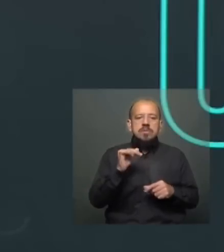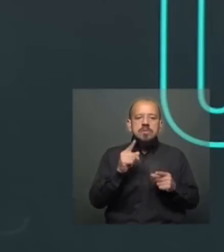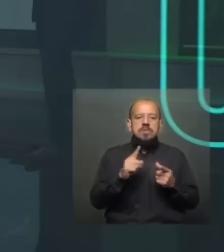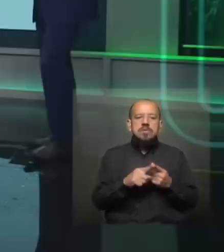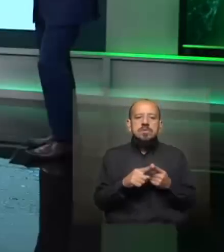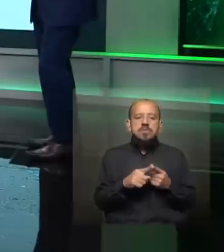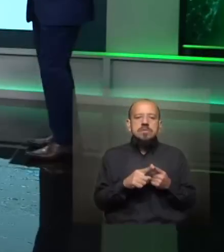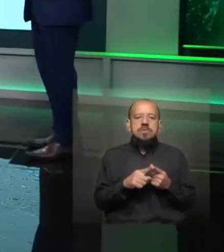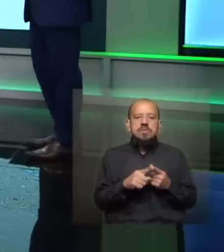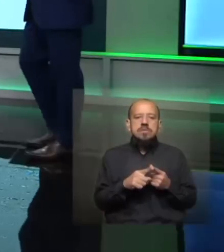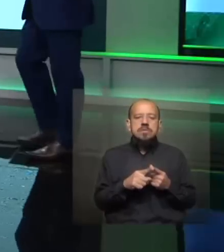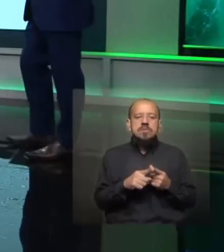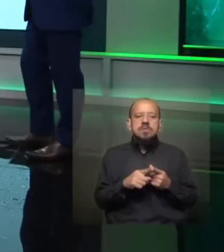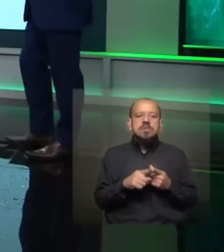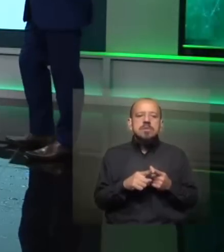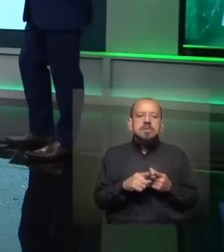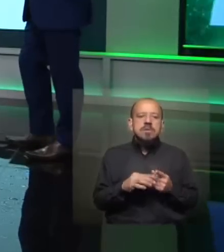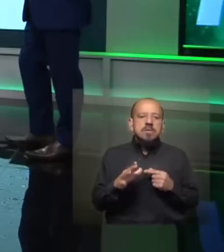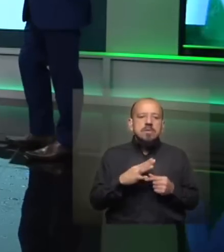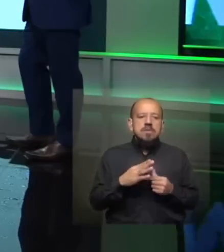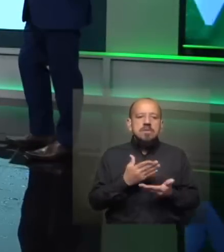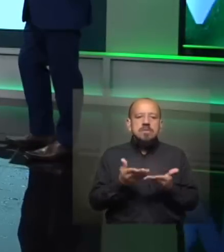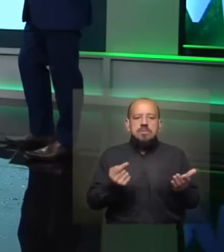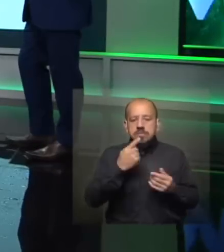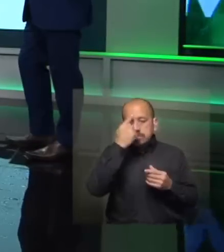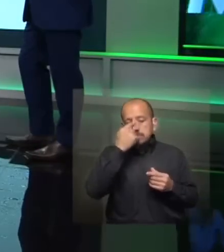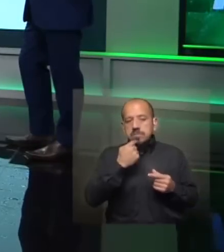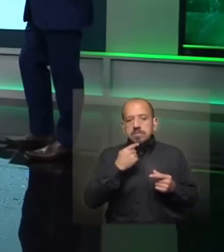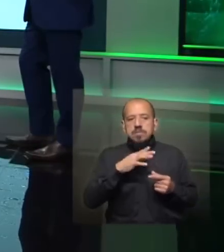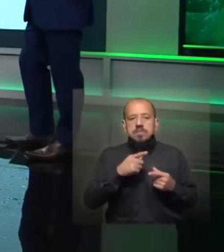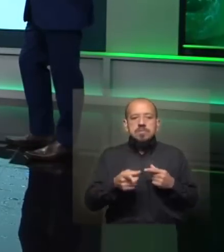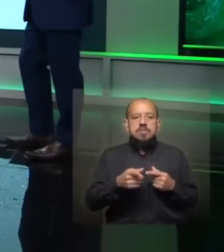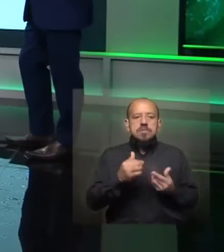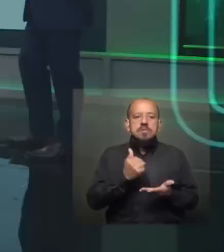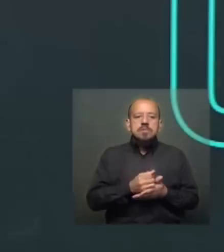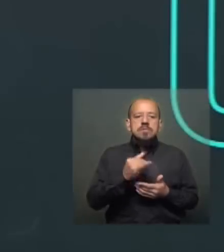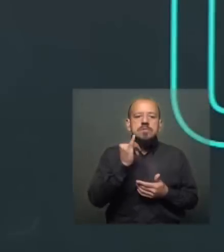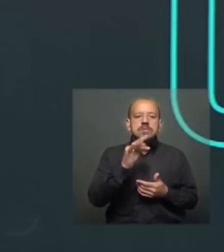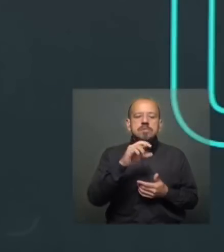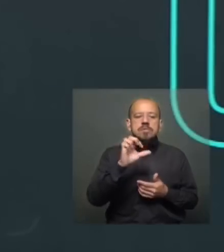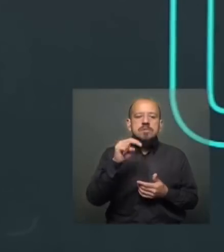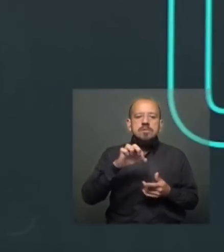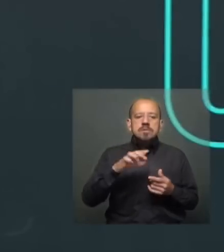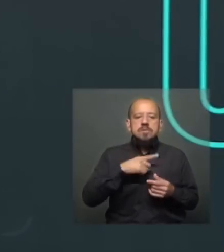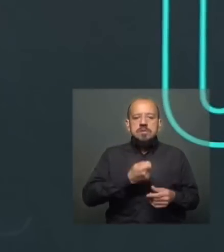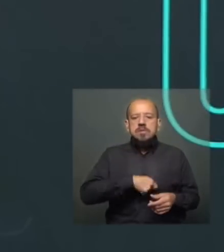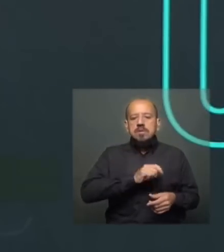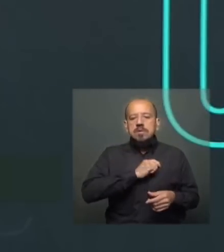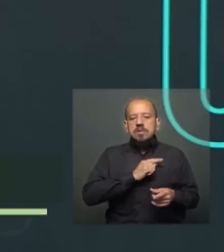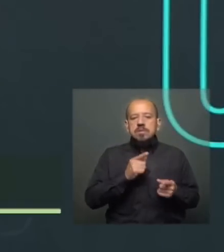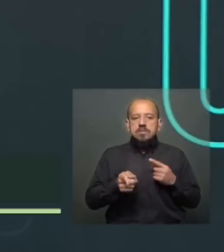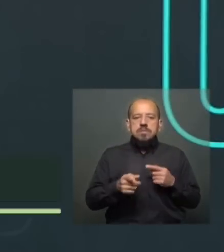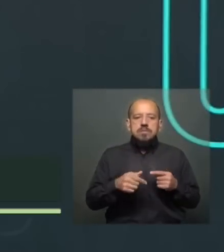no Hermosísimo lugar y hermoso el museo también y allí va a estar Irene Vallejo la española Irene Vallejo